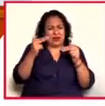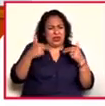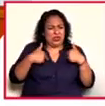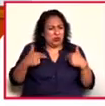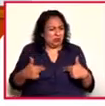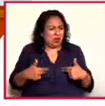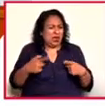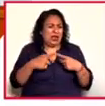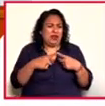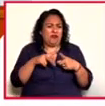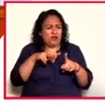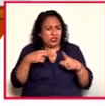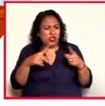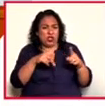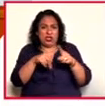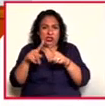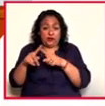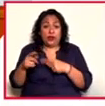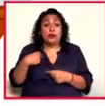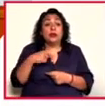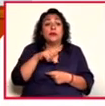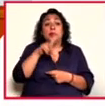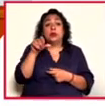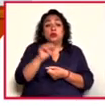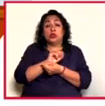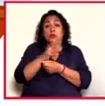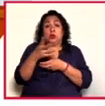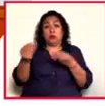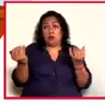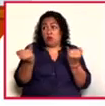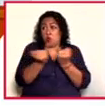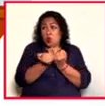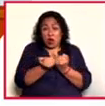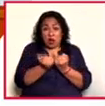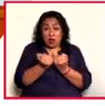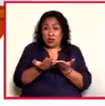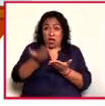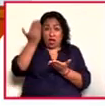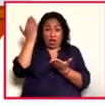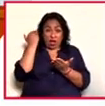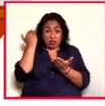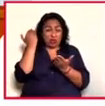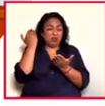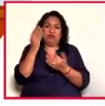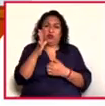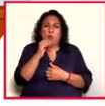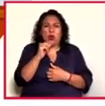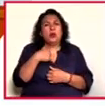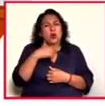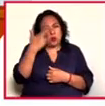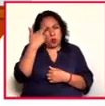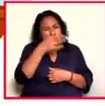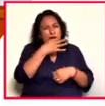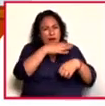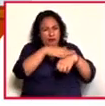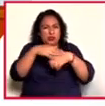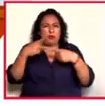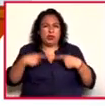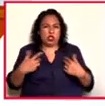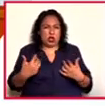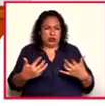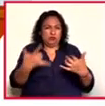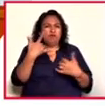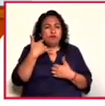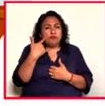distintas configuraciones. Después de la pandemia no podemos ser iguales. Entonces creo que es un recordatorio para el público, me parece que es un